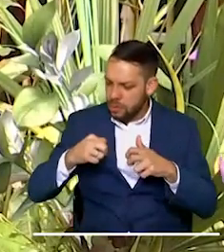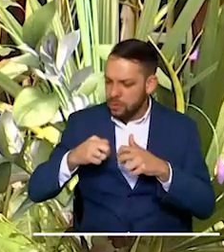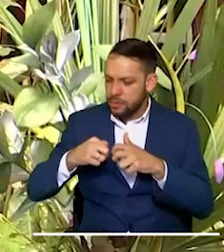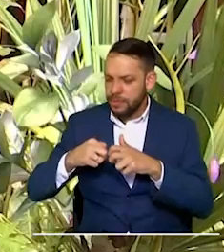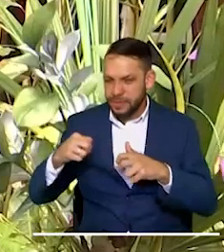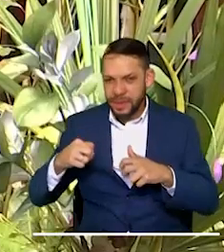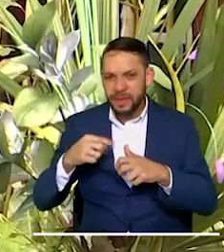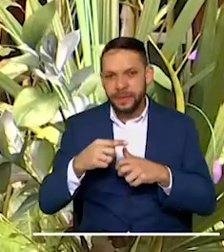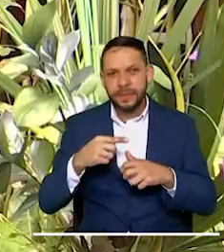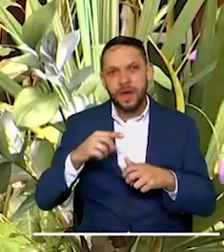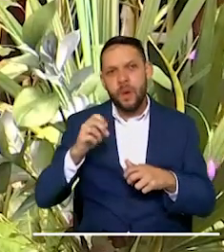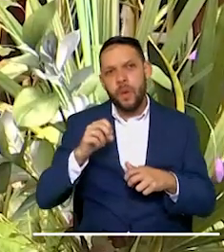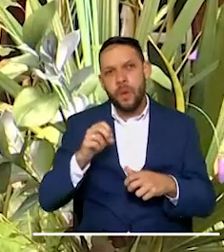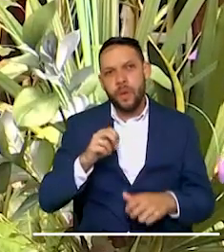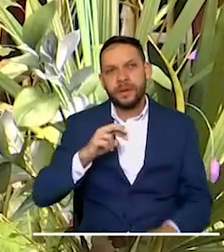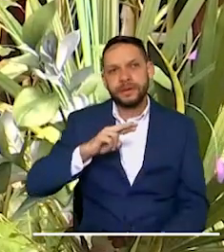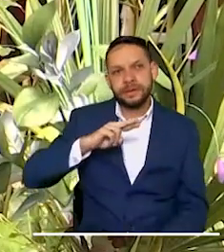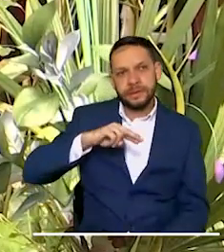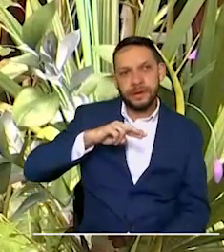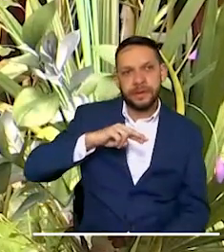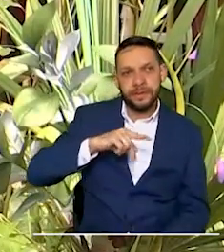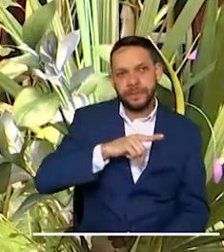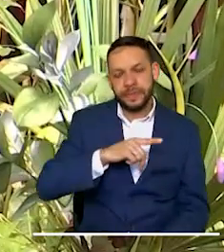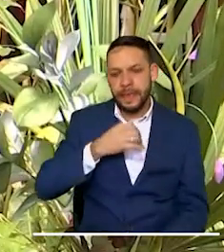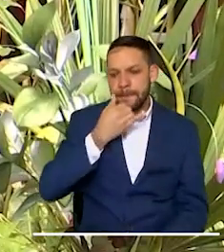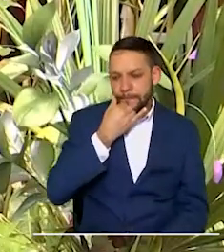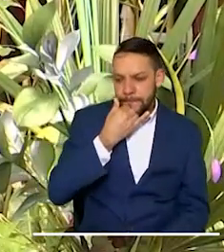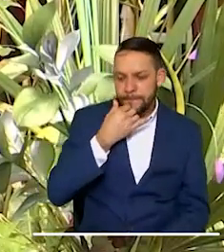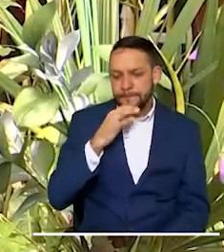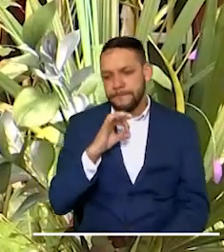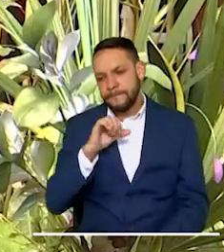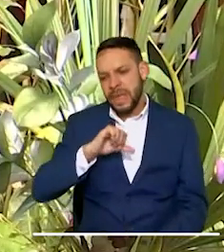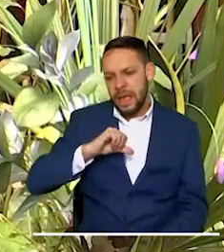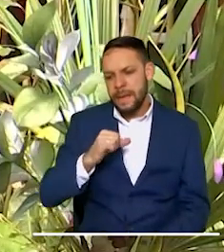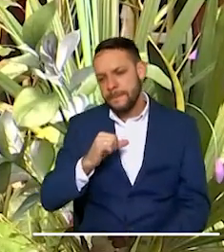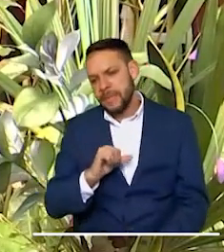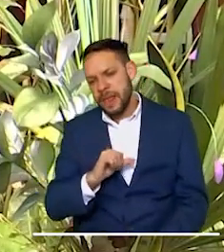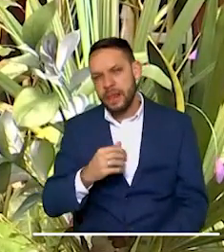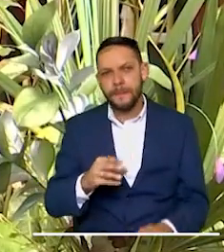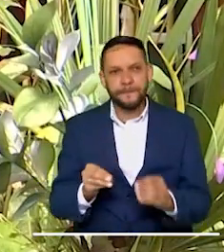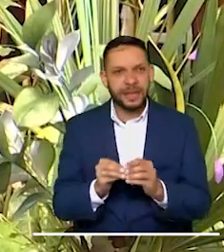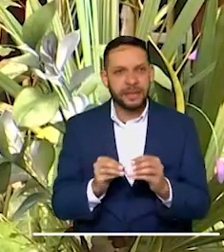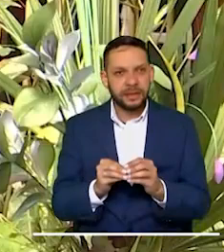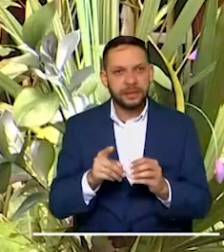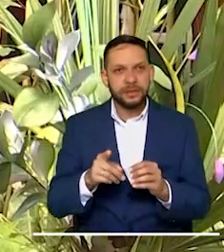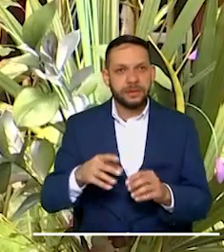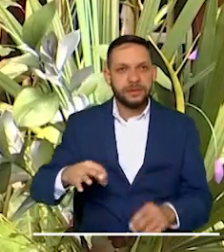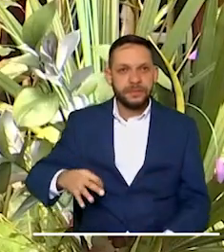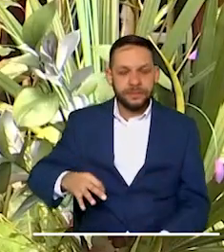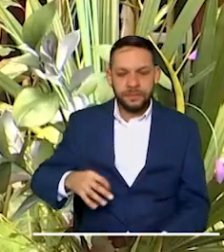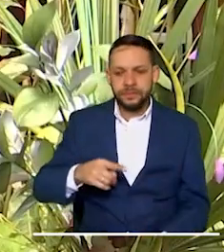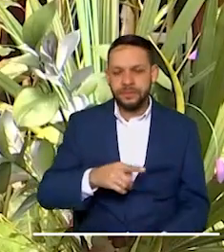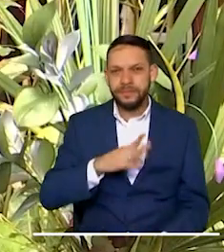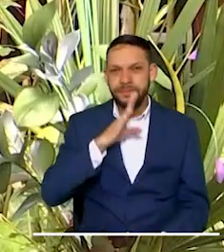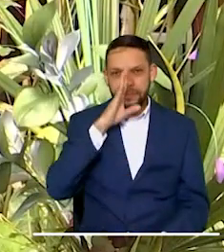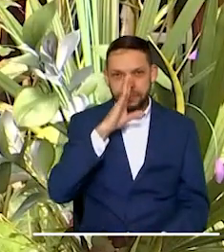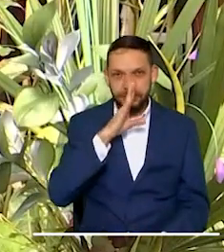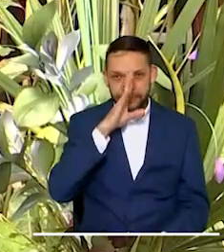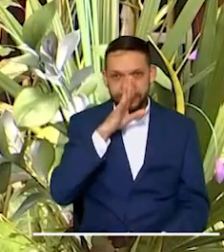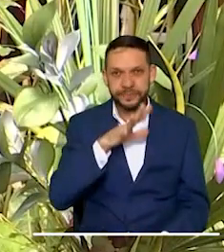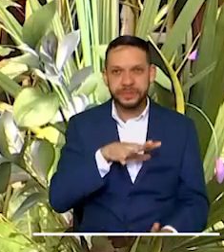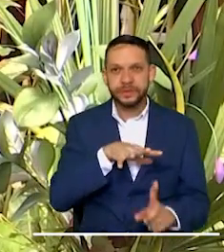masa aparentemente es benigna o maligna, podemos ver los quistes que son muy frecuentes en los